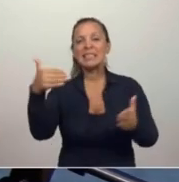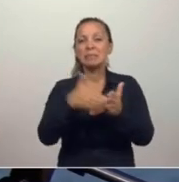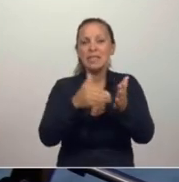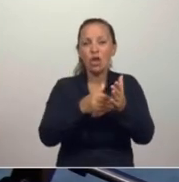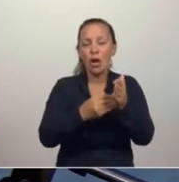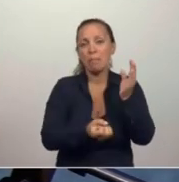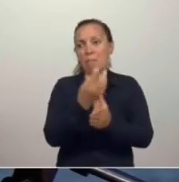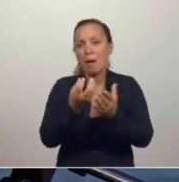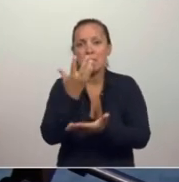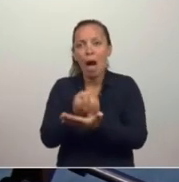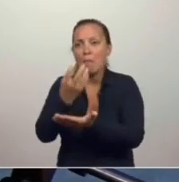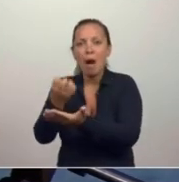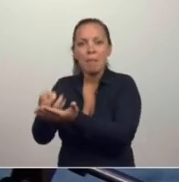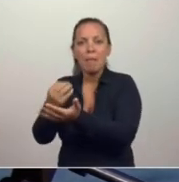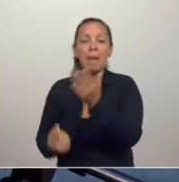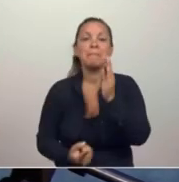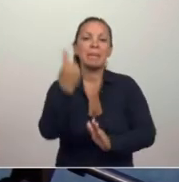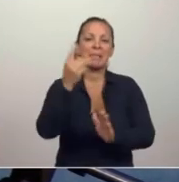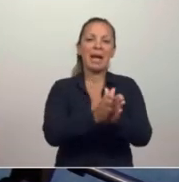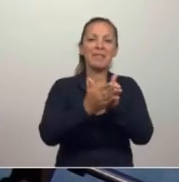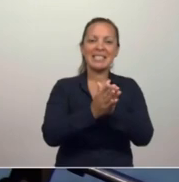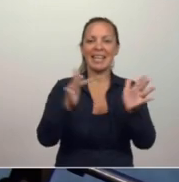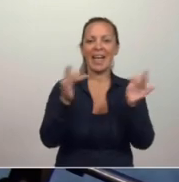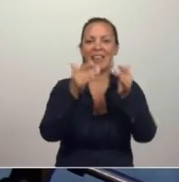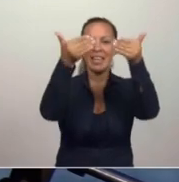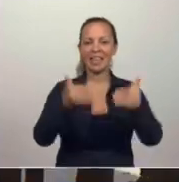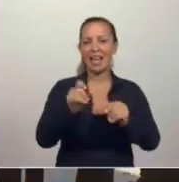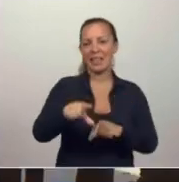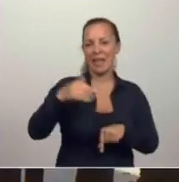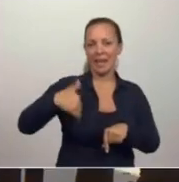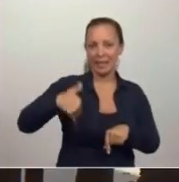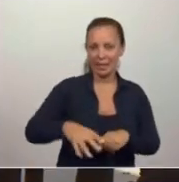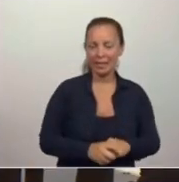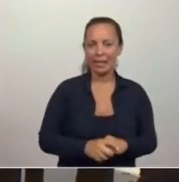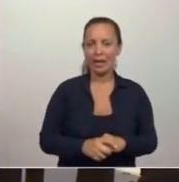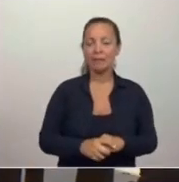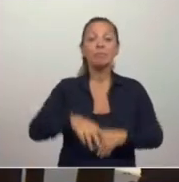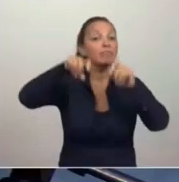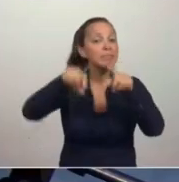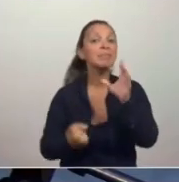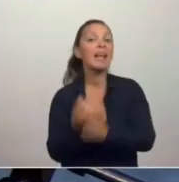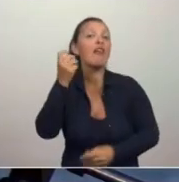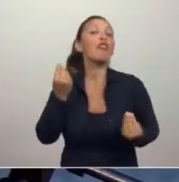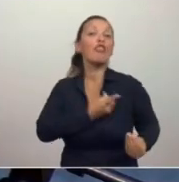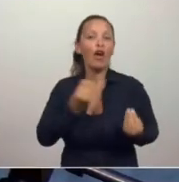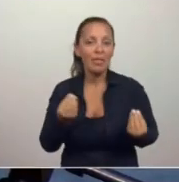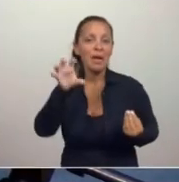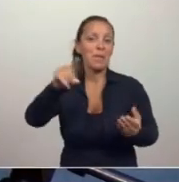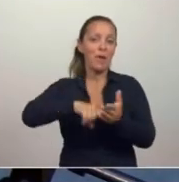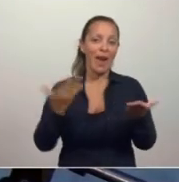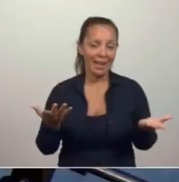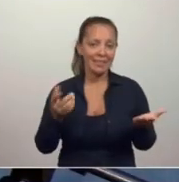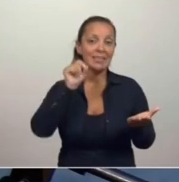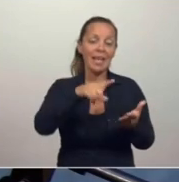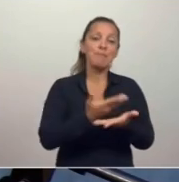cuentas dni la primer billetera digital de la República Argentina fue bonaerense y fue una banca pública así